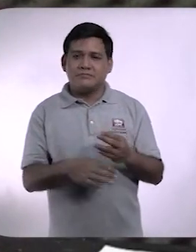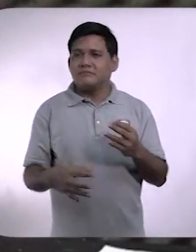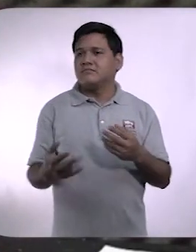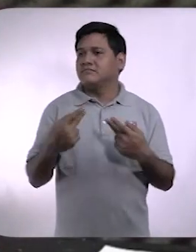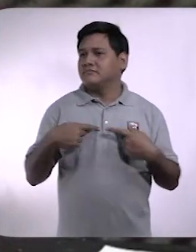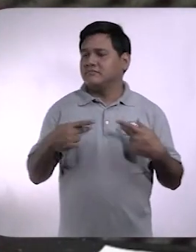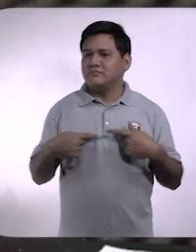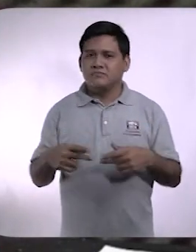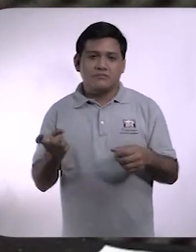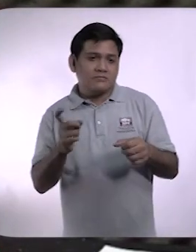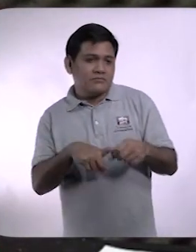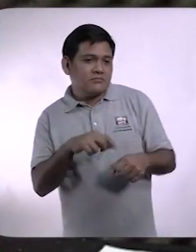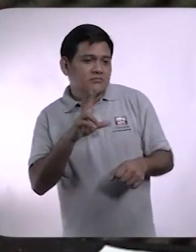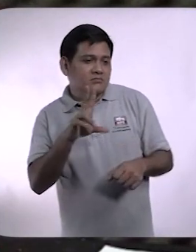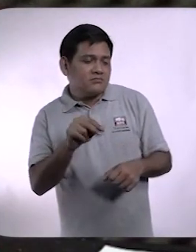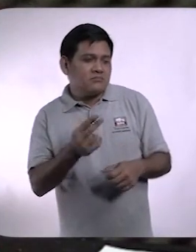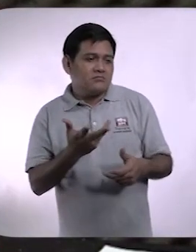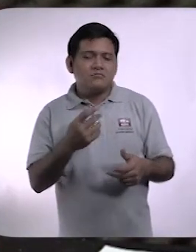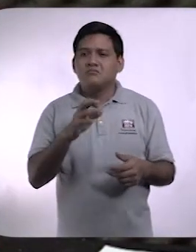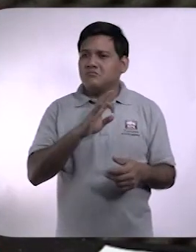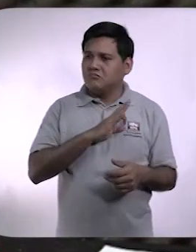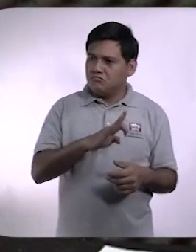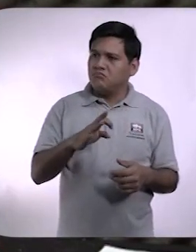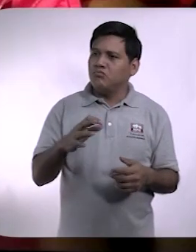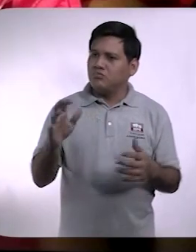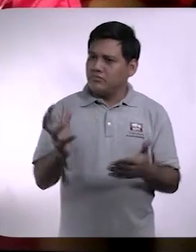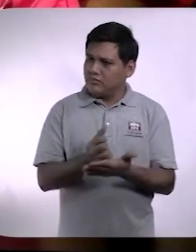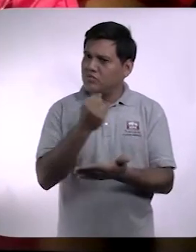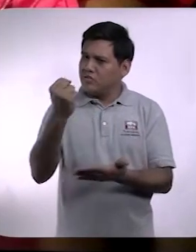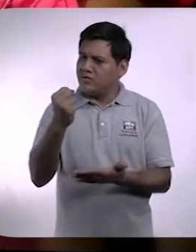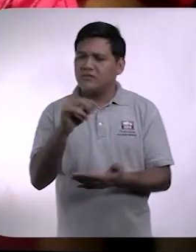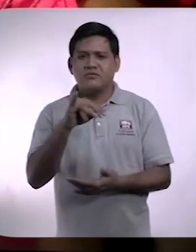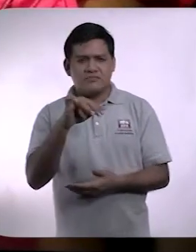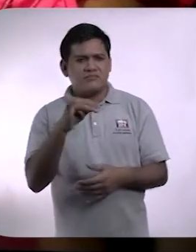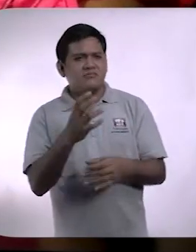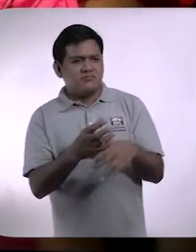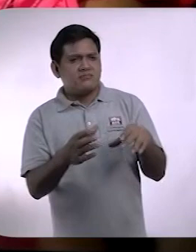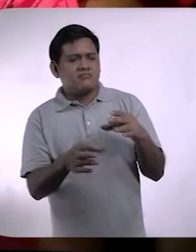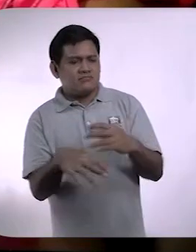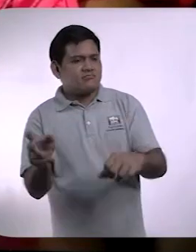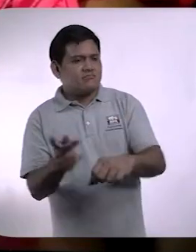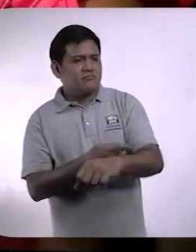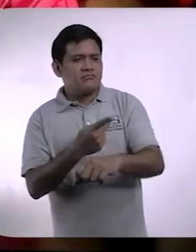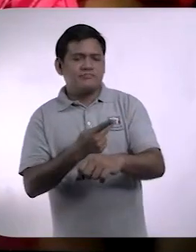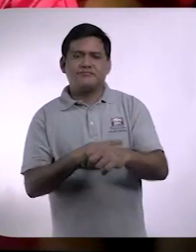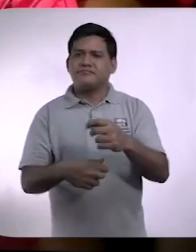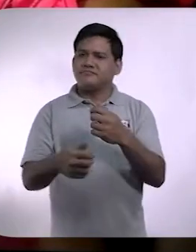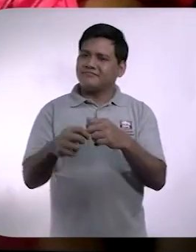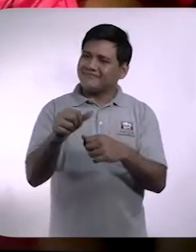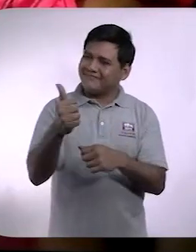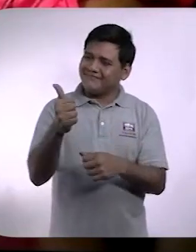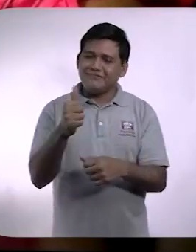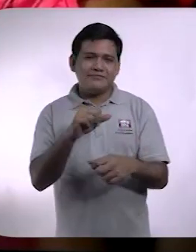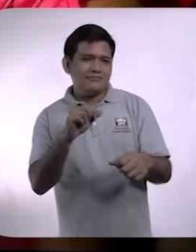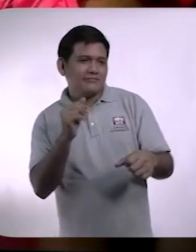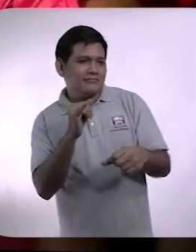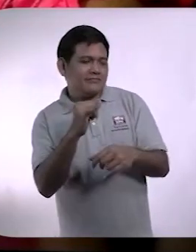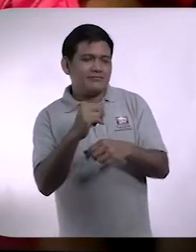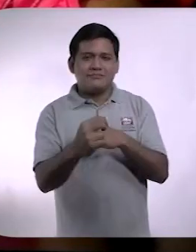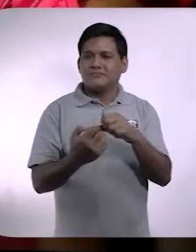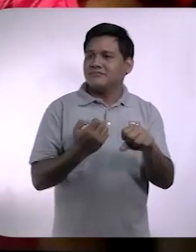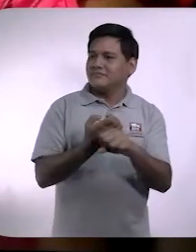que haya ganado alguna persona en la historia, verdad? Sí ha sucedido en otras entidades. En el caso de